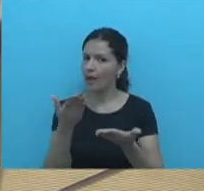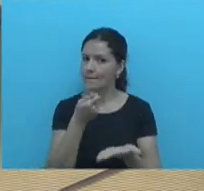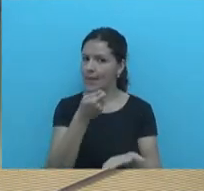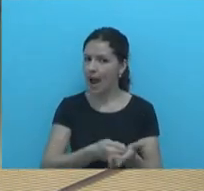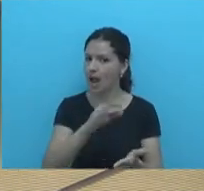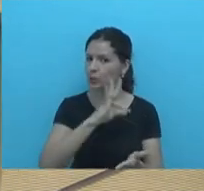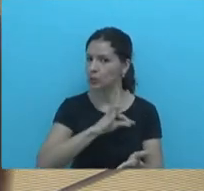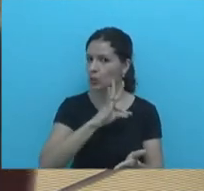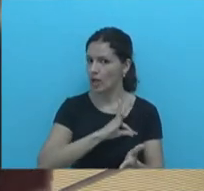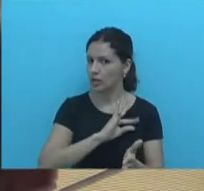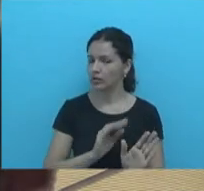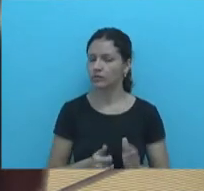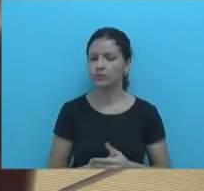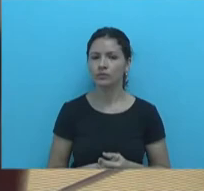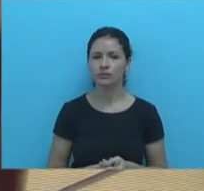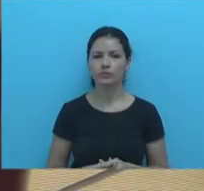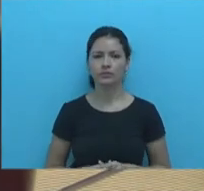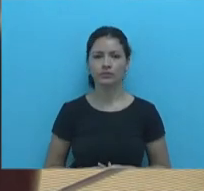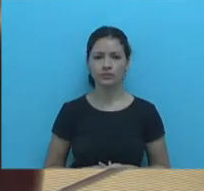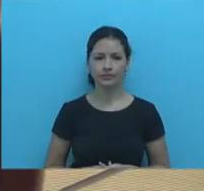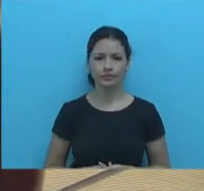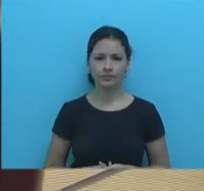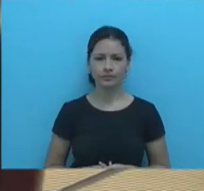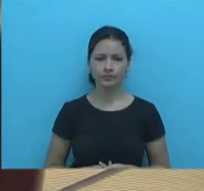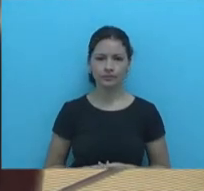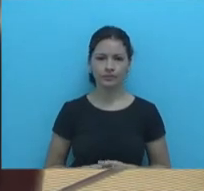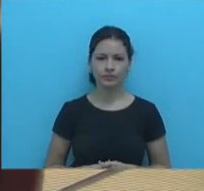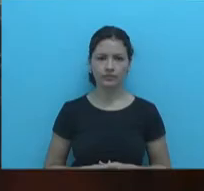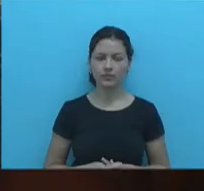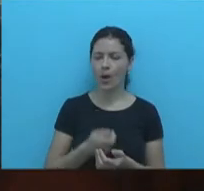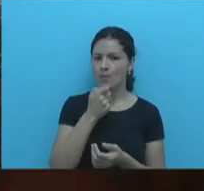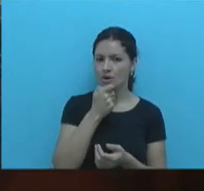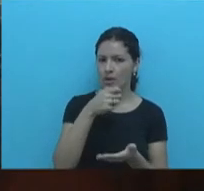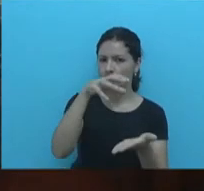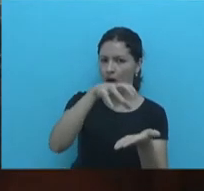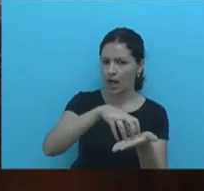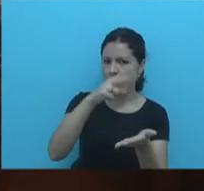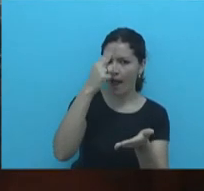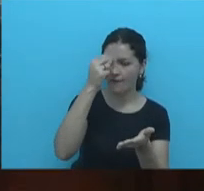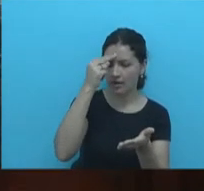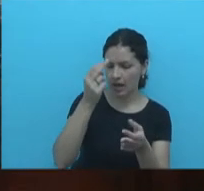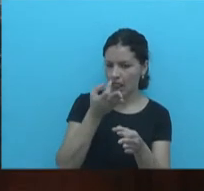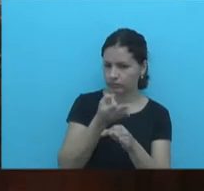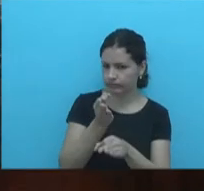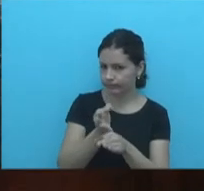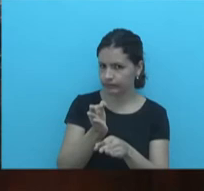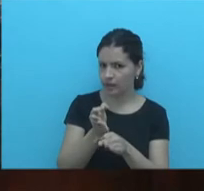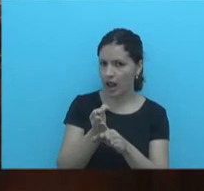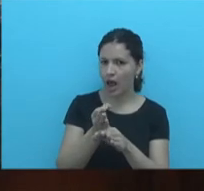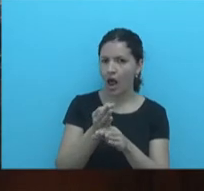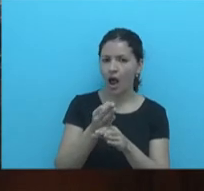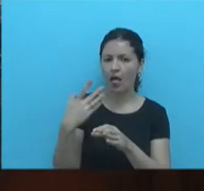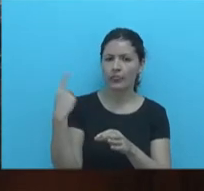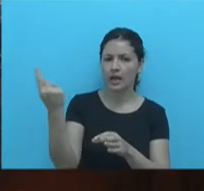Sí, diputada Nieto. Sí, la sala de enfermería y cursos de capacitación estarán bajo la administración del jefe del hospital.